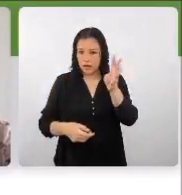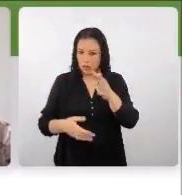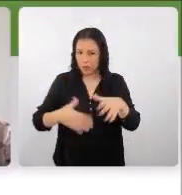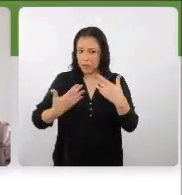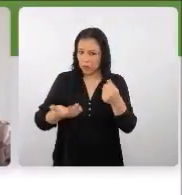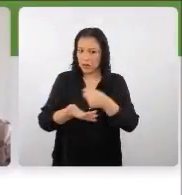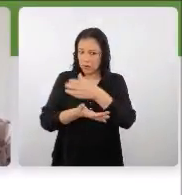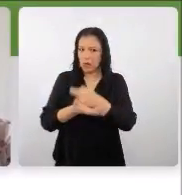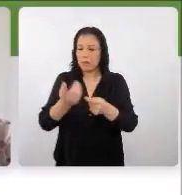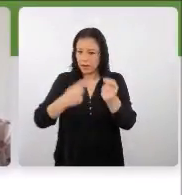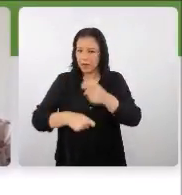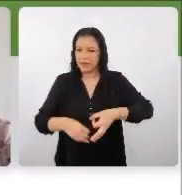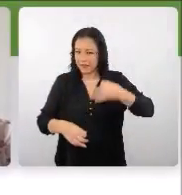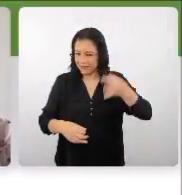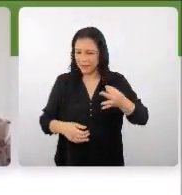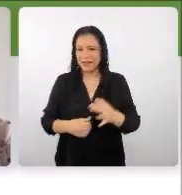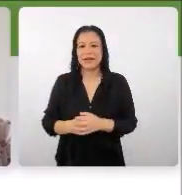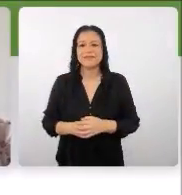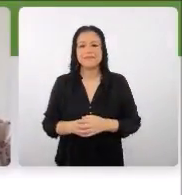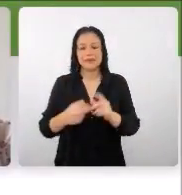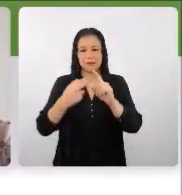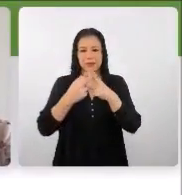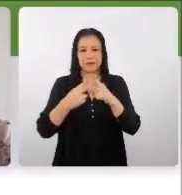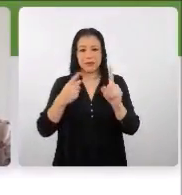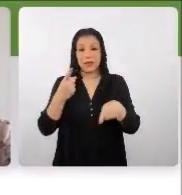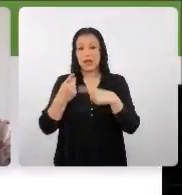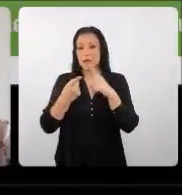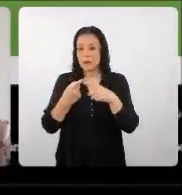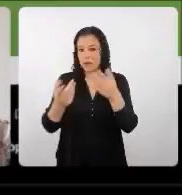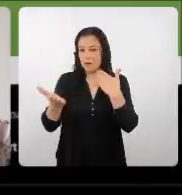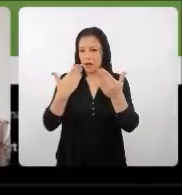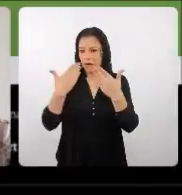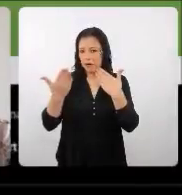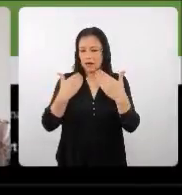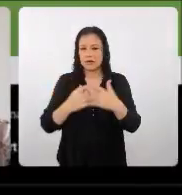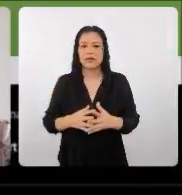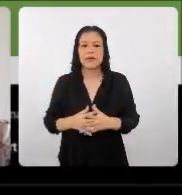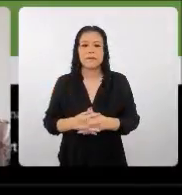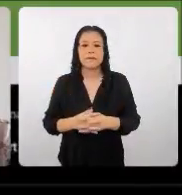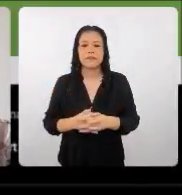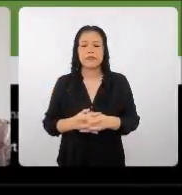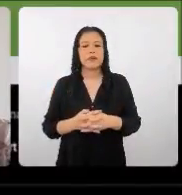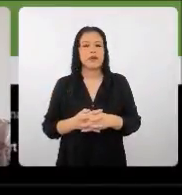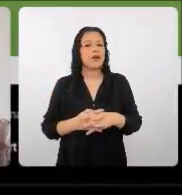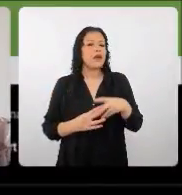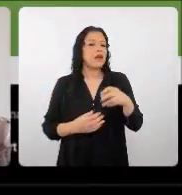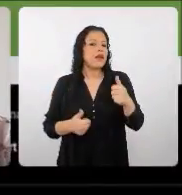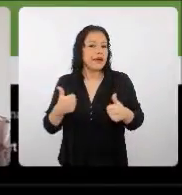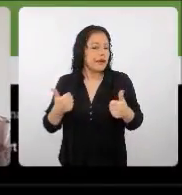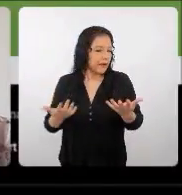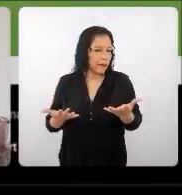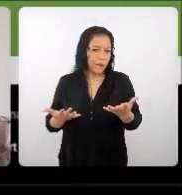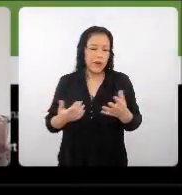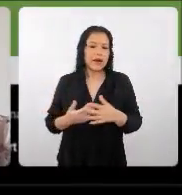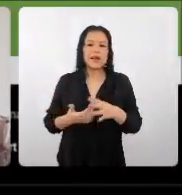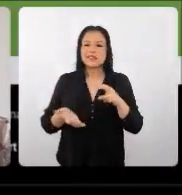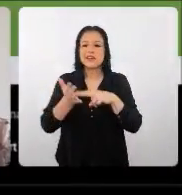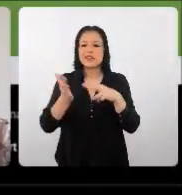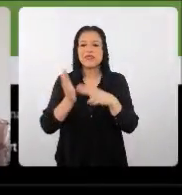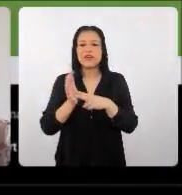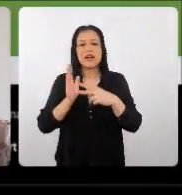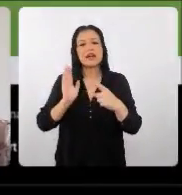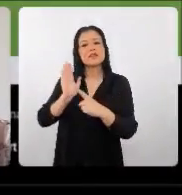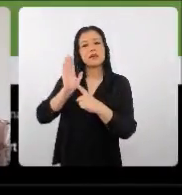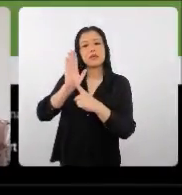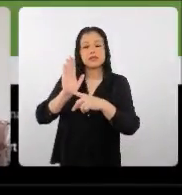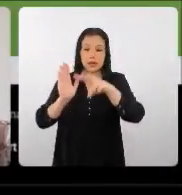efectiva. Empecemos. Primero, hablando un poco de en qué consiste esta exhibición que